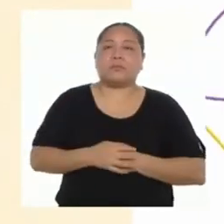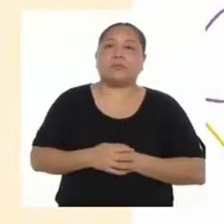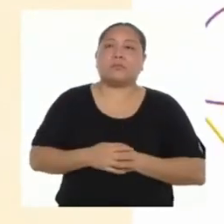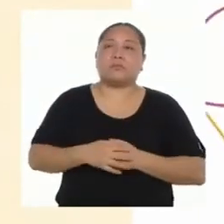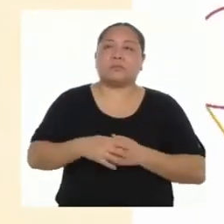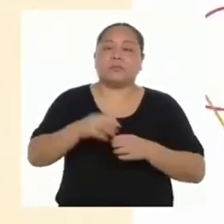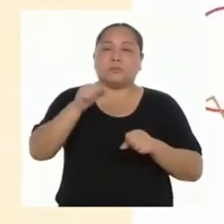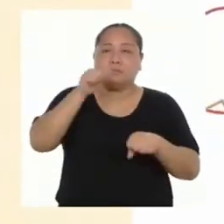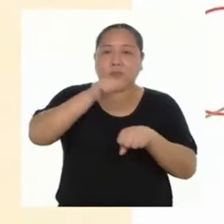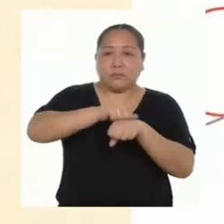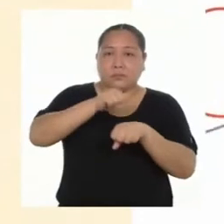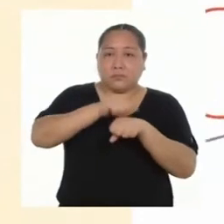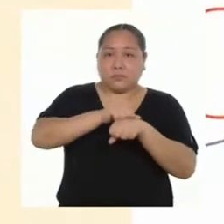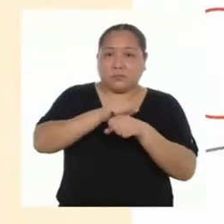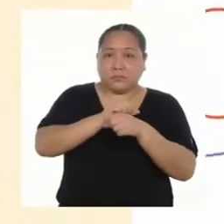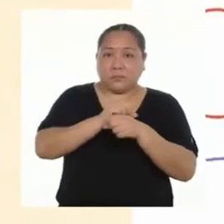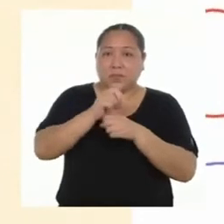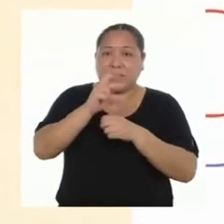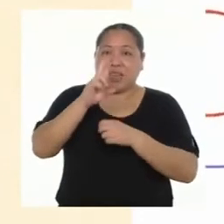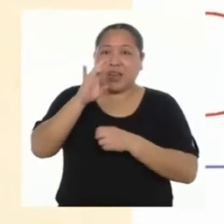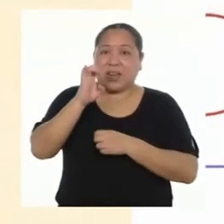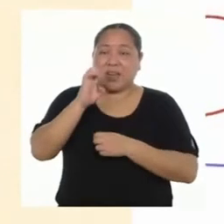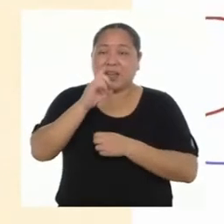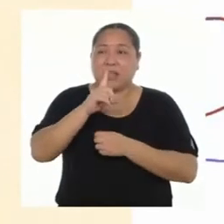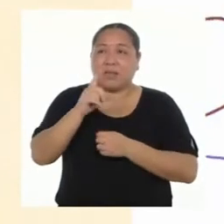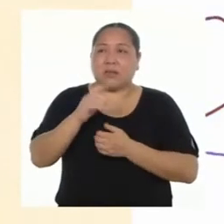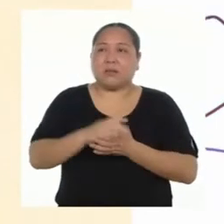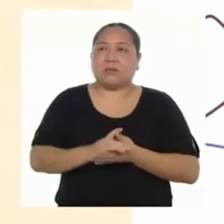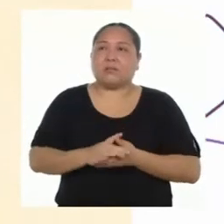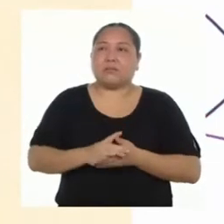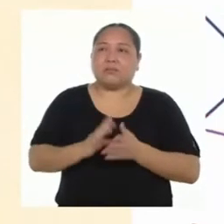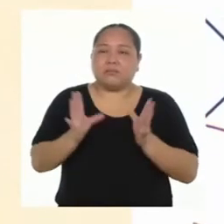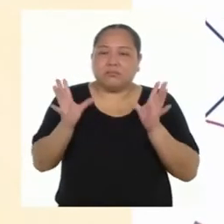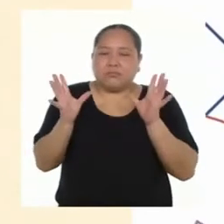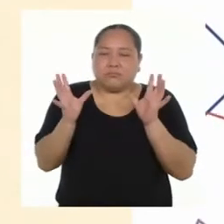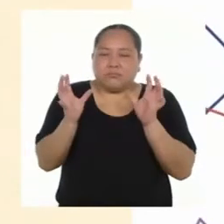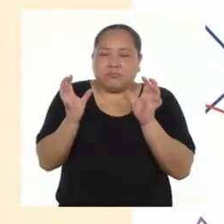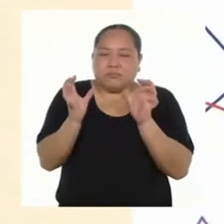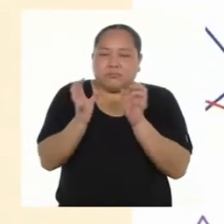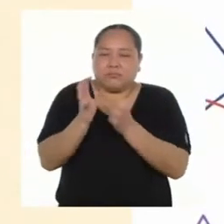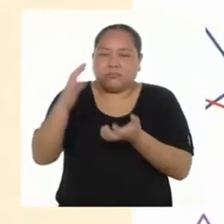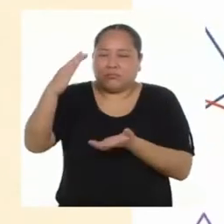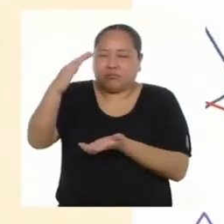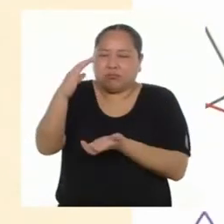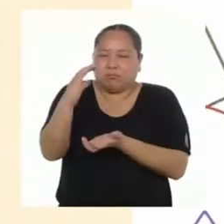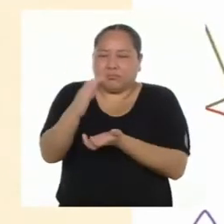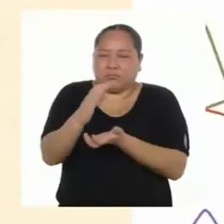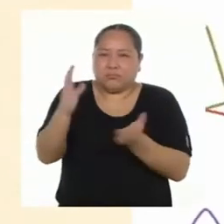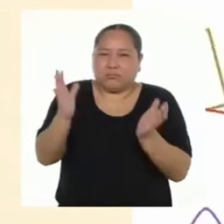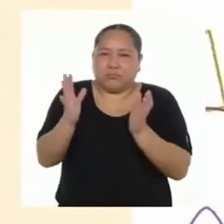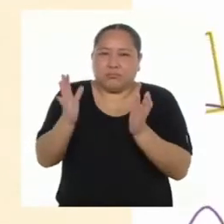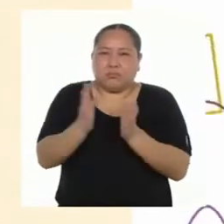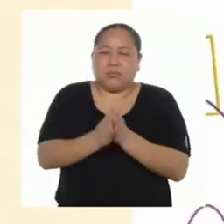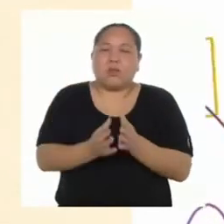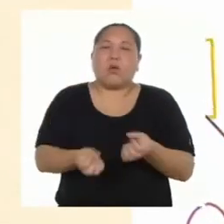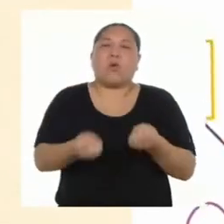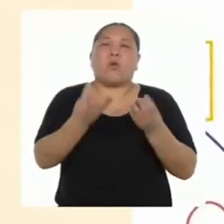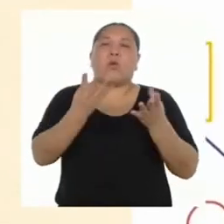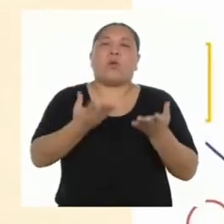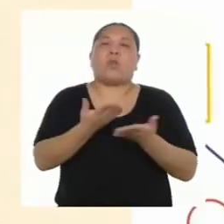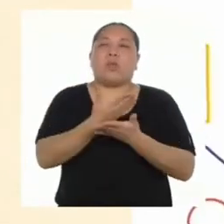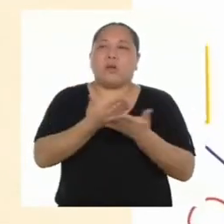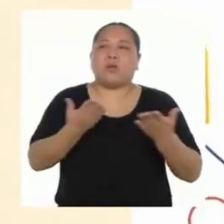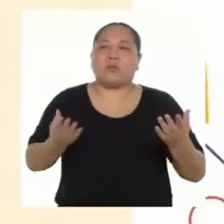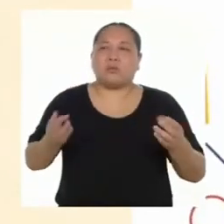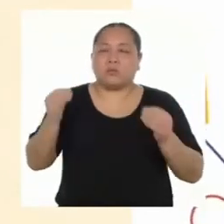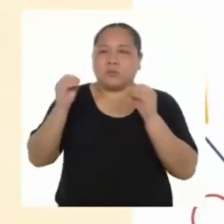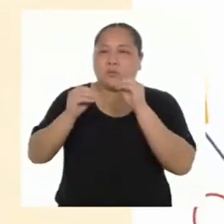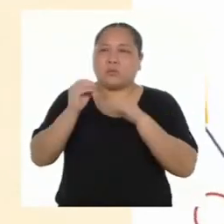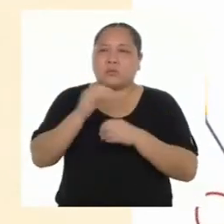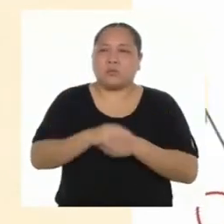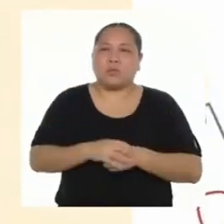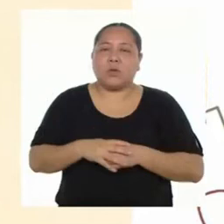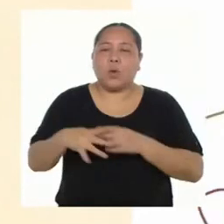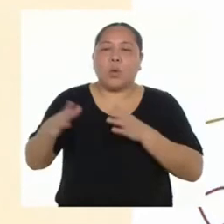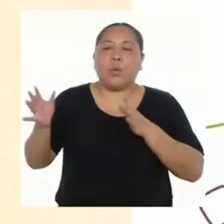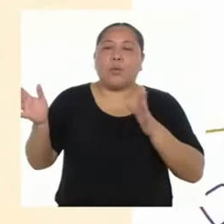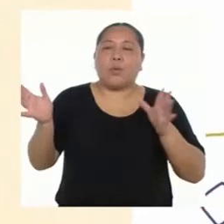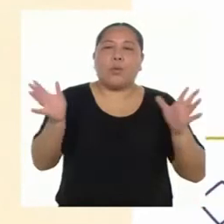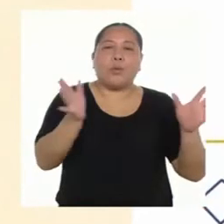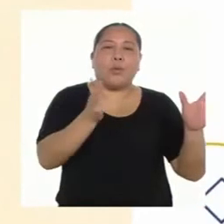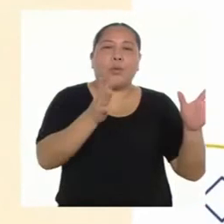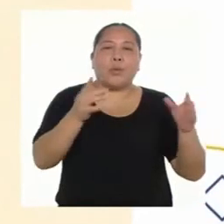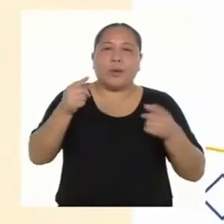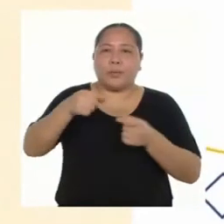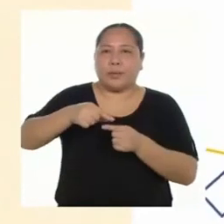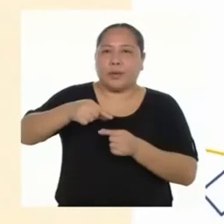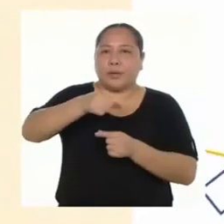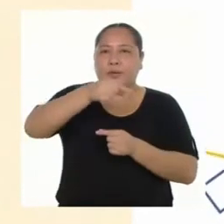sólidos se confinan en el menor volumen posible. Se controla el tipo y la cantidad de residuos. Hay ventilación para